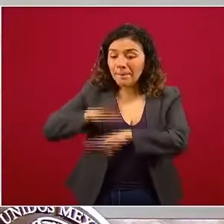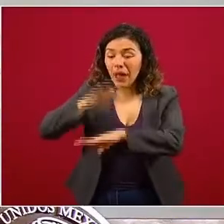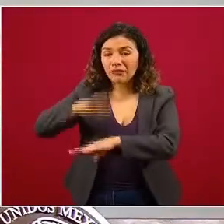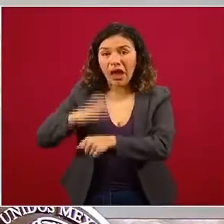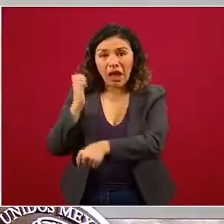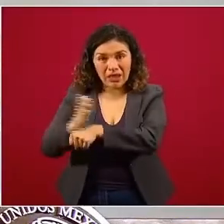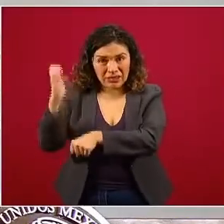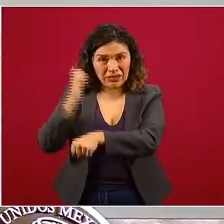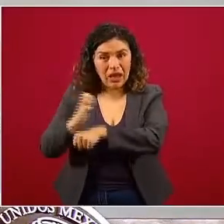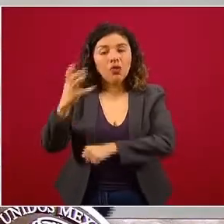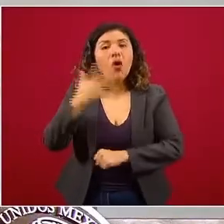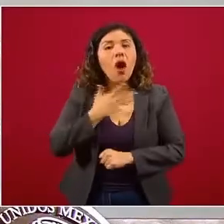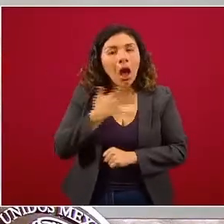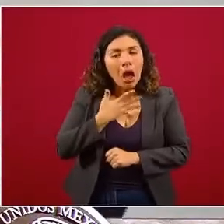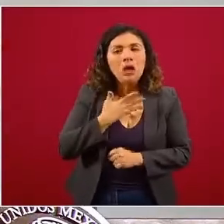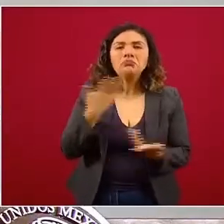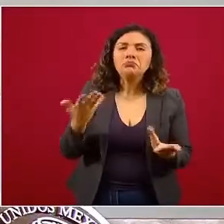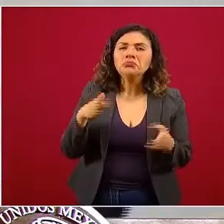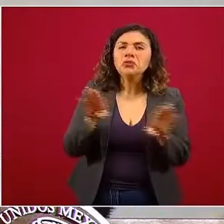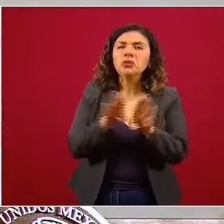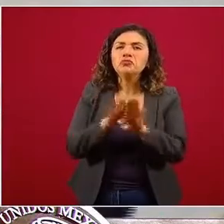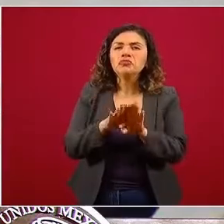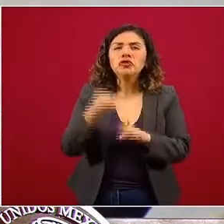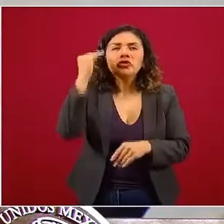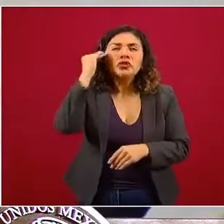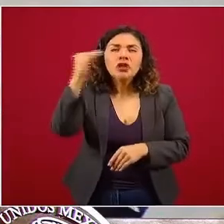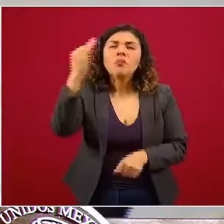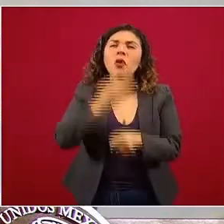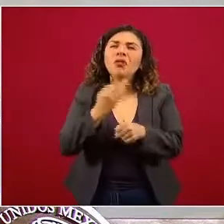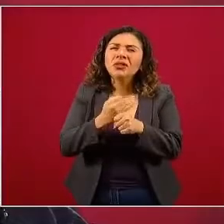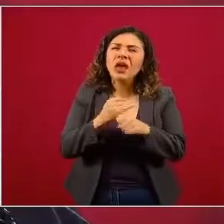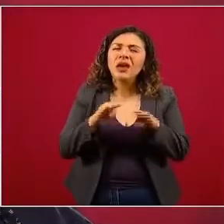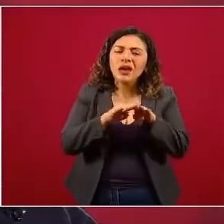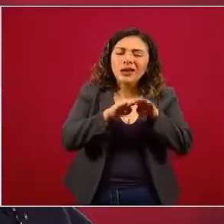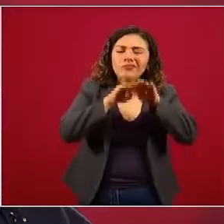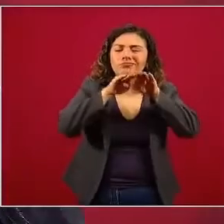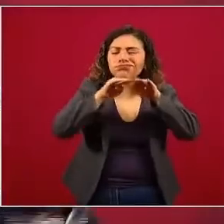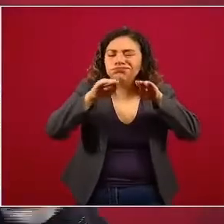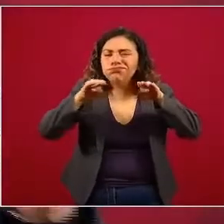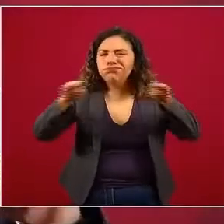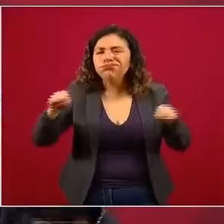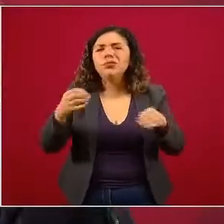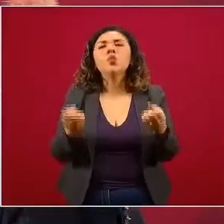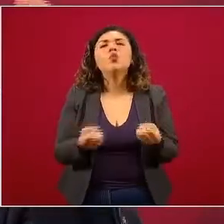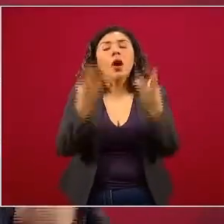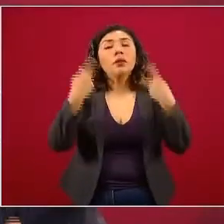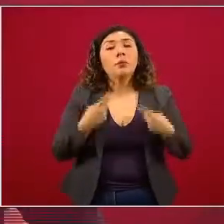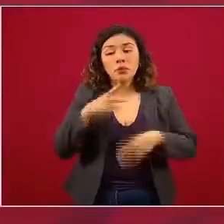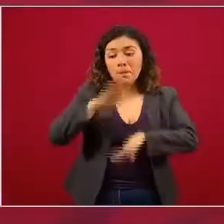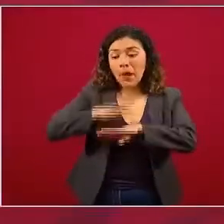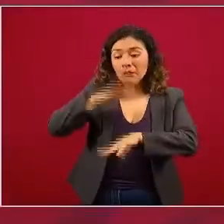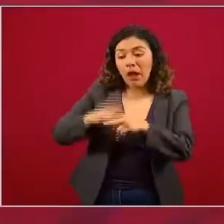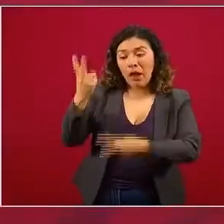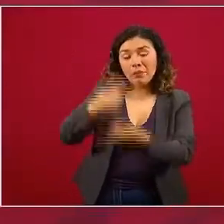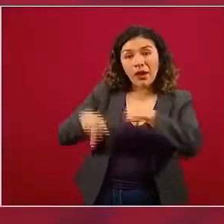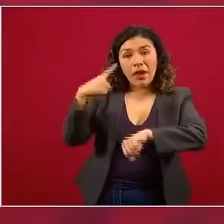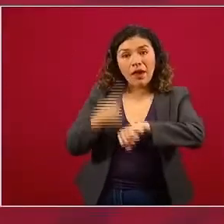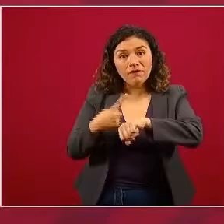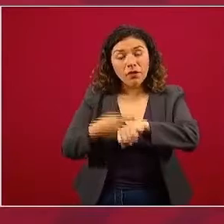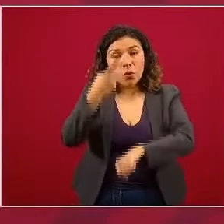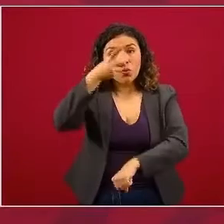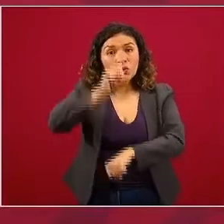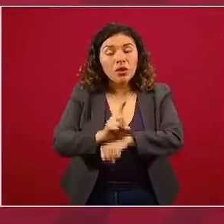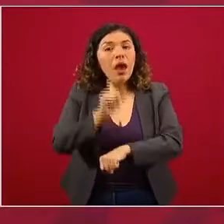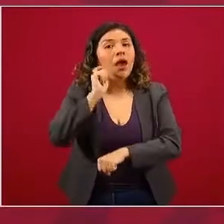restantes tienen o bien un momento de estabilización, es decir, el número de casos de un día